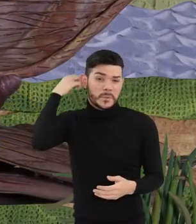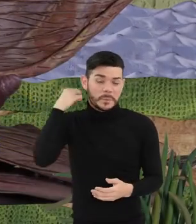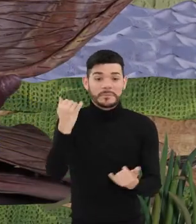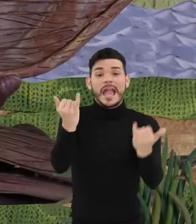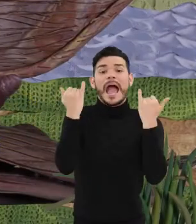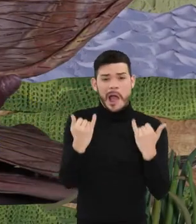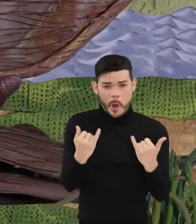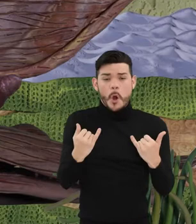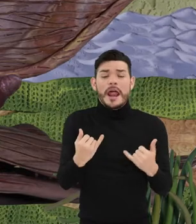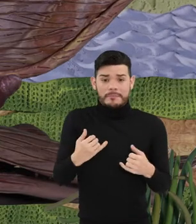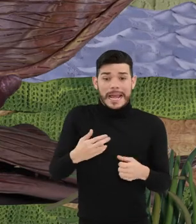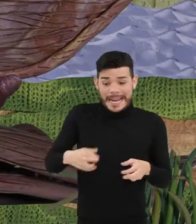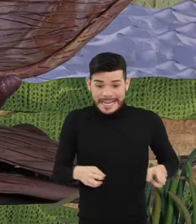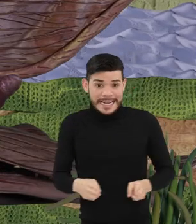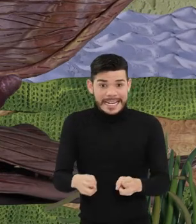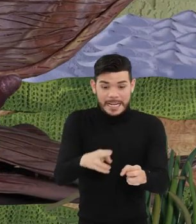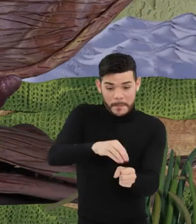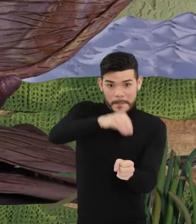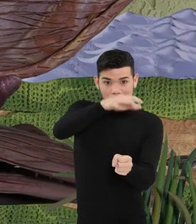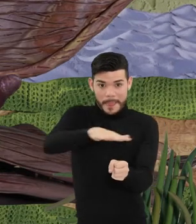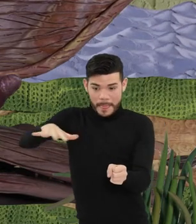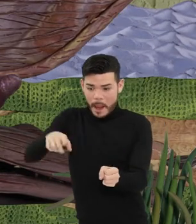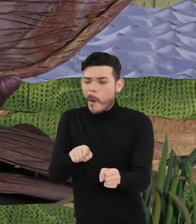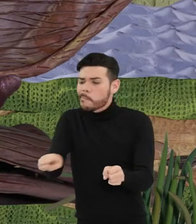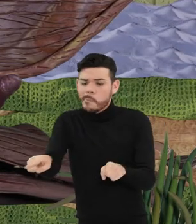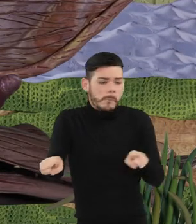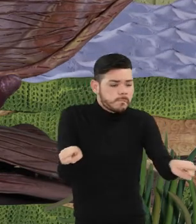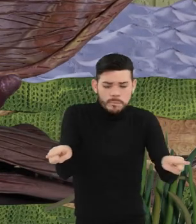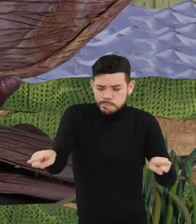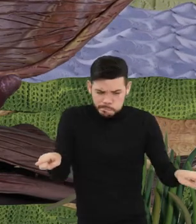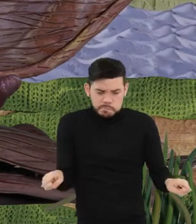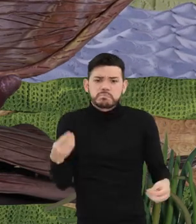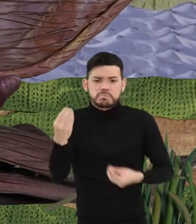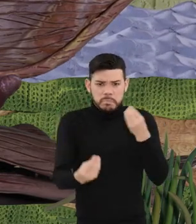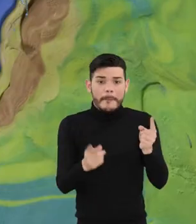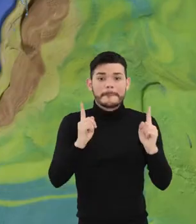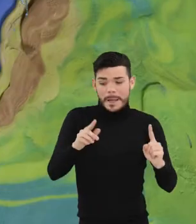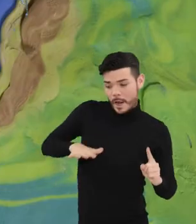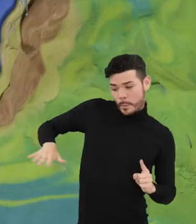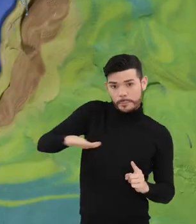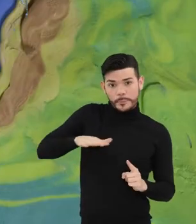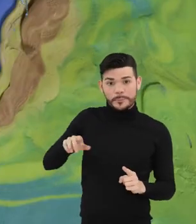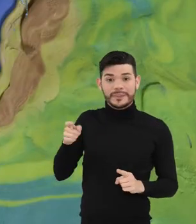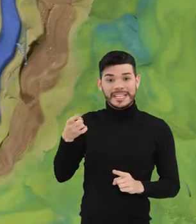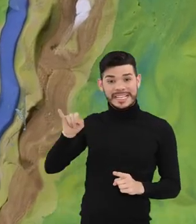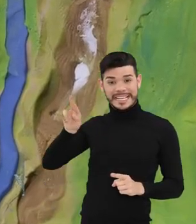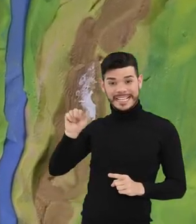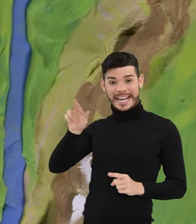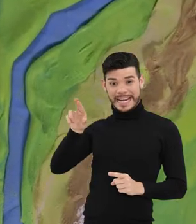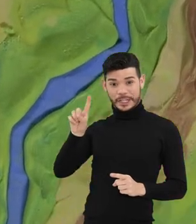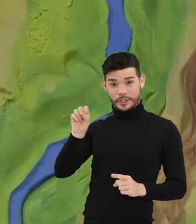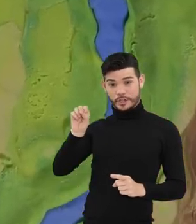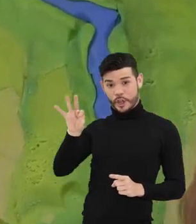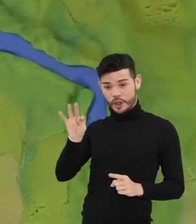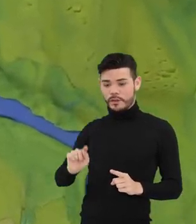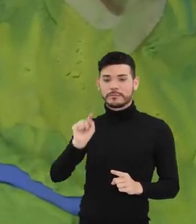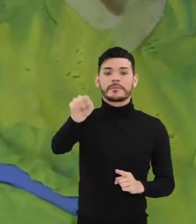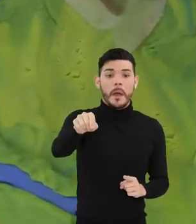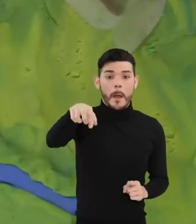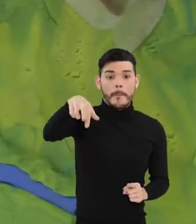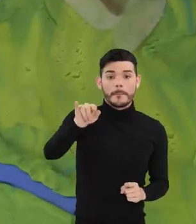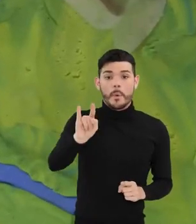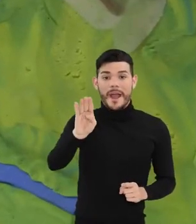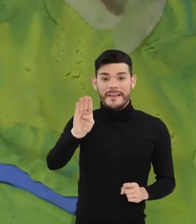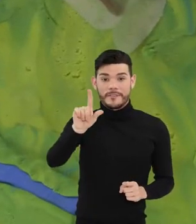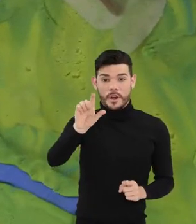se construyen canoas a todo lo largo del río Magdalena, pero en poblaciones ribereñas como Girardot en la parte alta o Pueblo Viejo en la